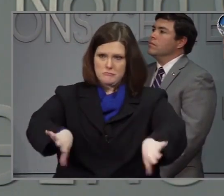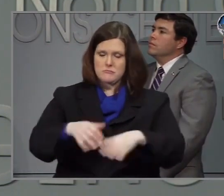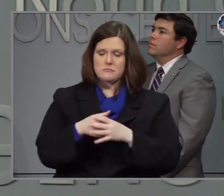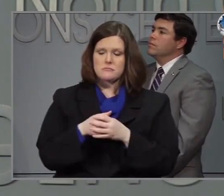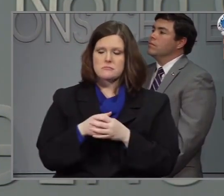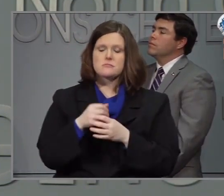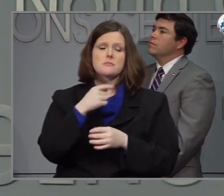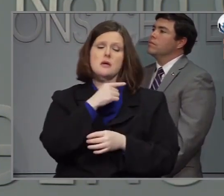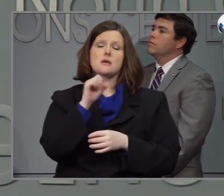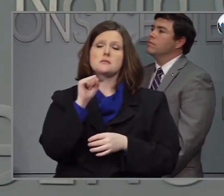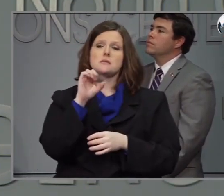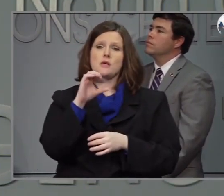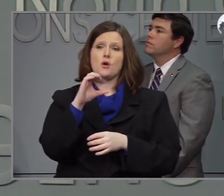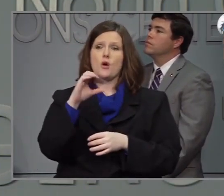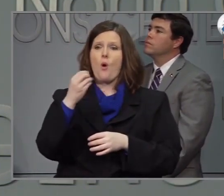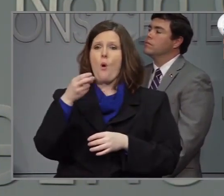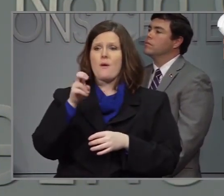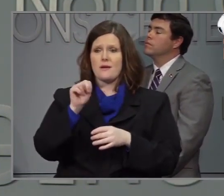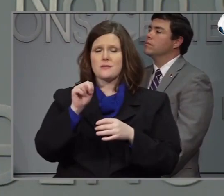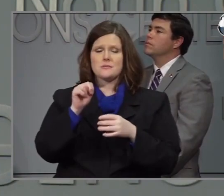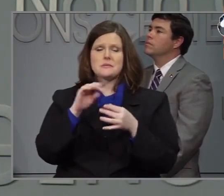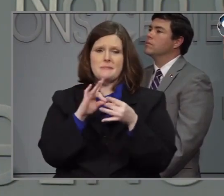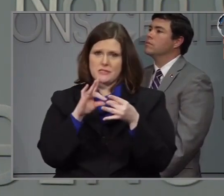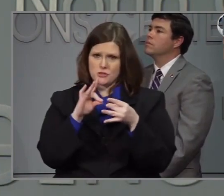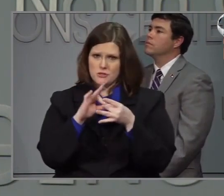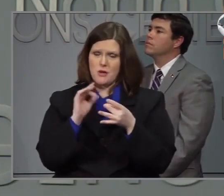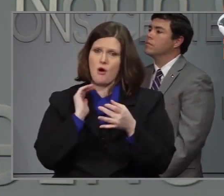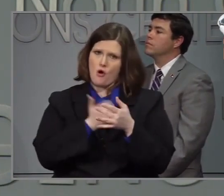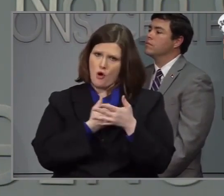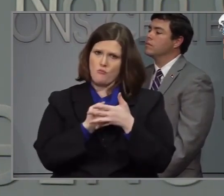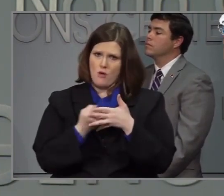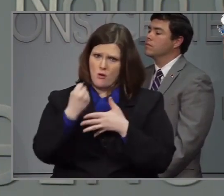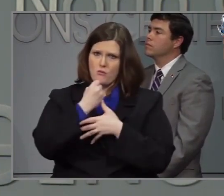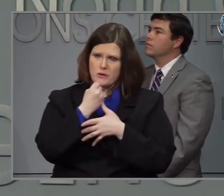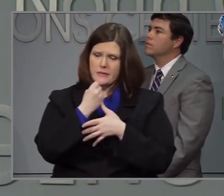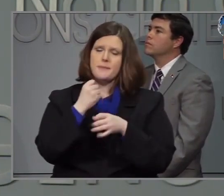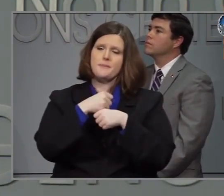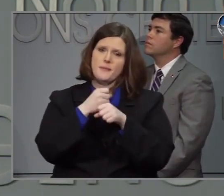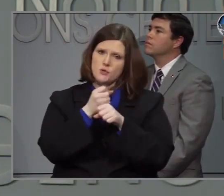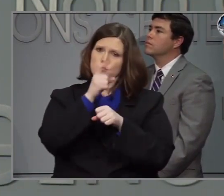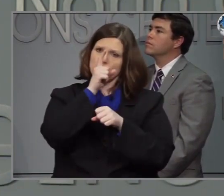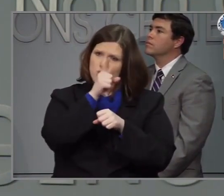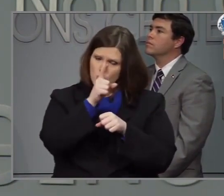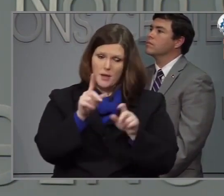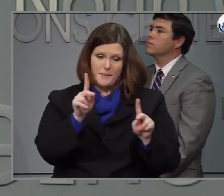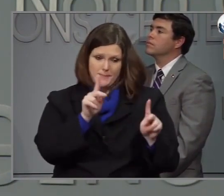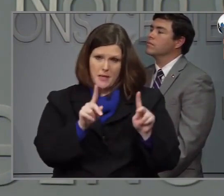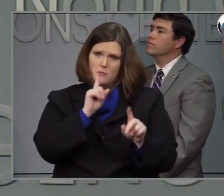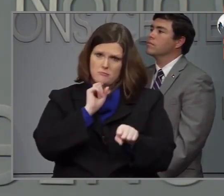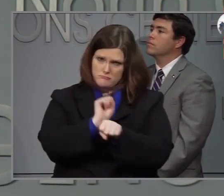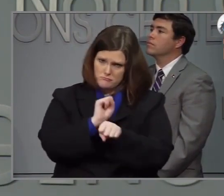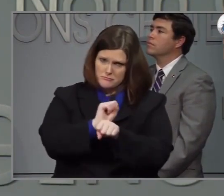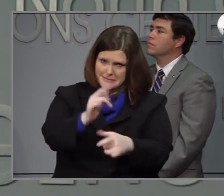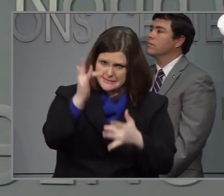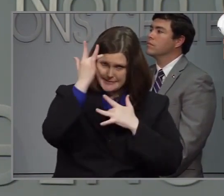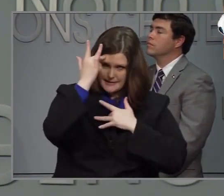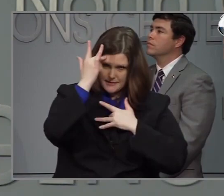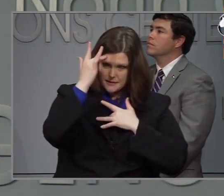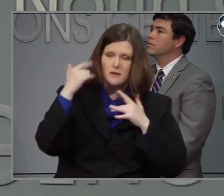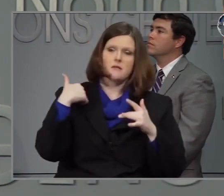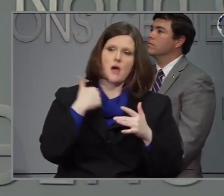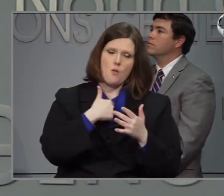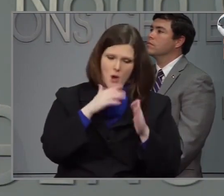porque una de las prioridades principales que nosotros tenemos es cerciorarnos de que tratamos aquellos que están